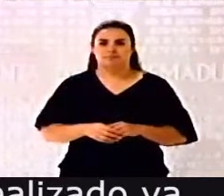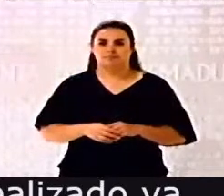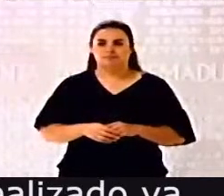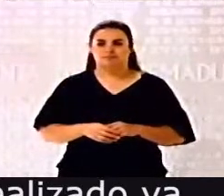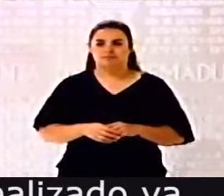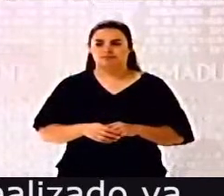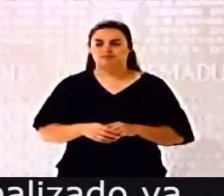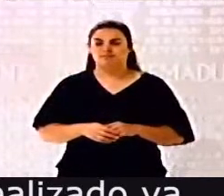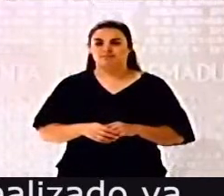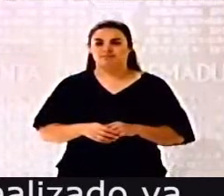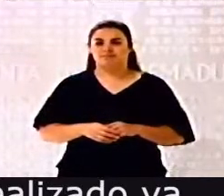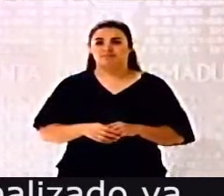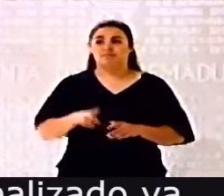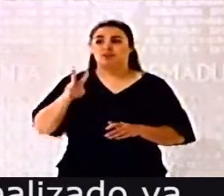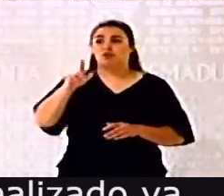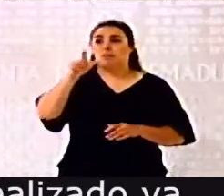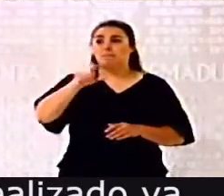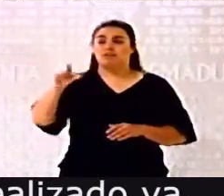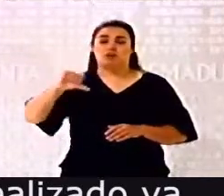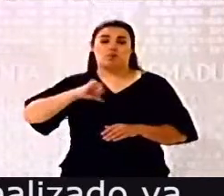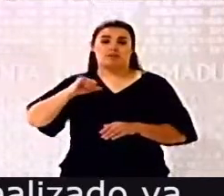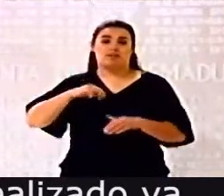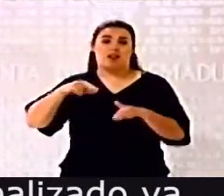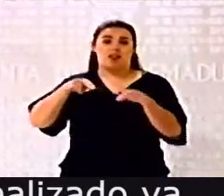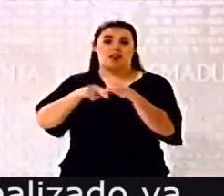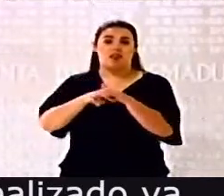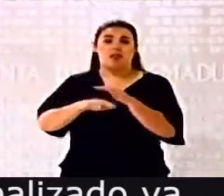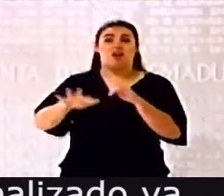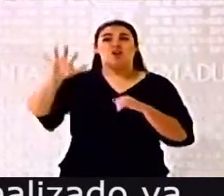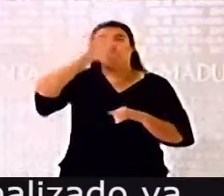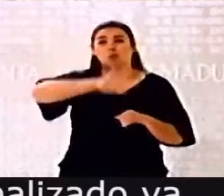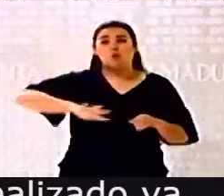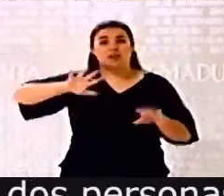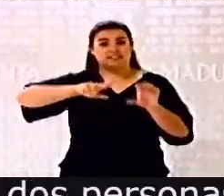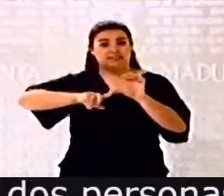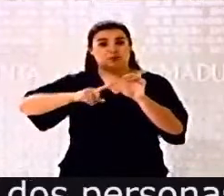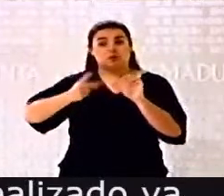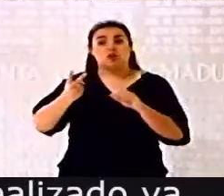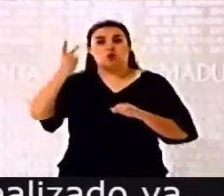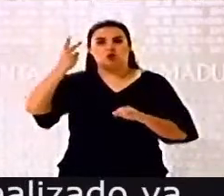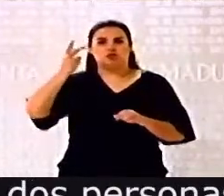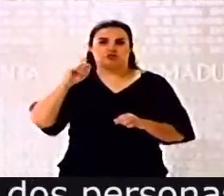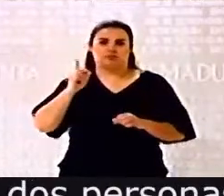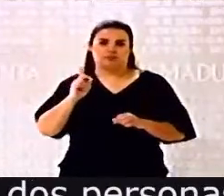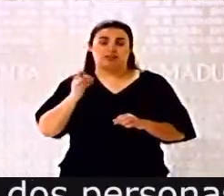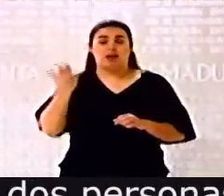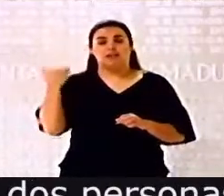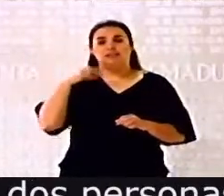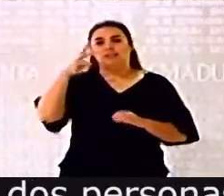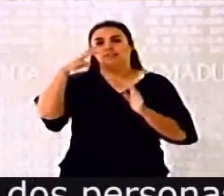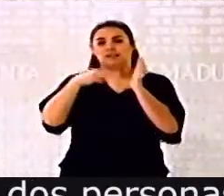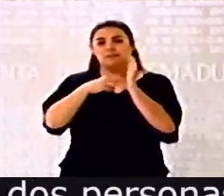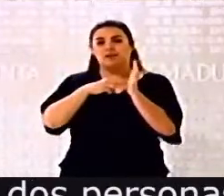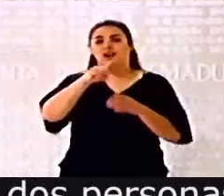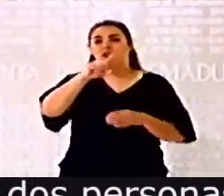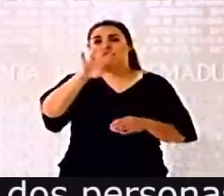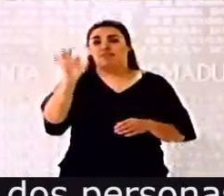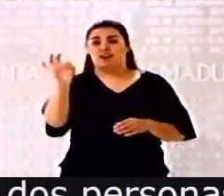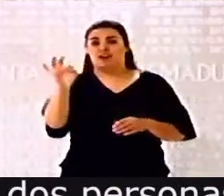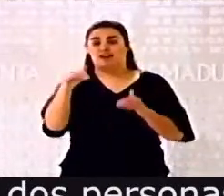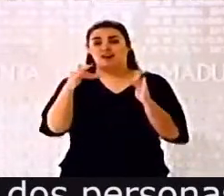Seguimos con 2 personas hospitalizadas en todo el Servicio Extremeño de Salud. De las 3.100 camas potenciales de